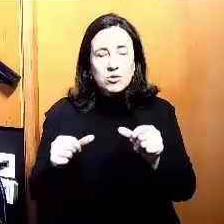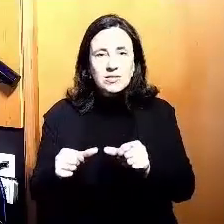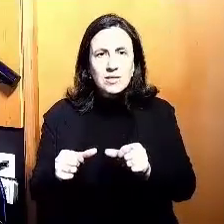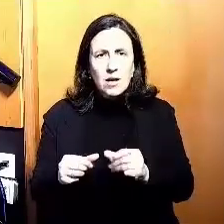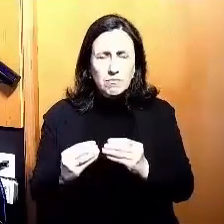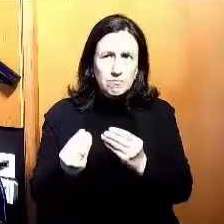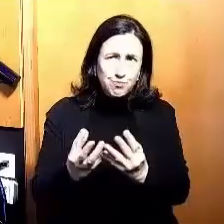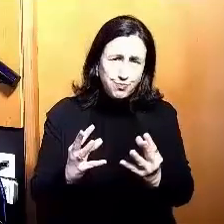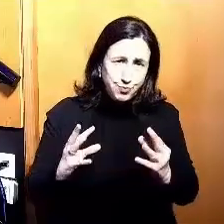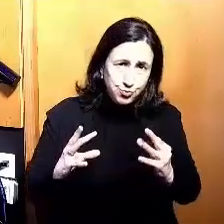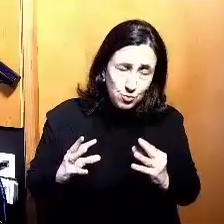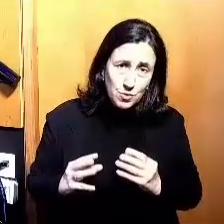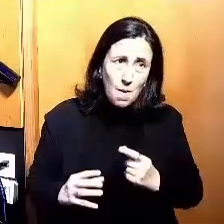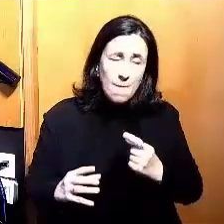y